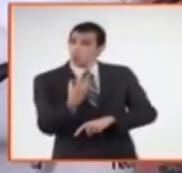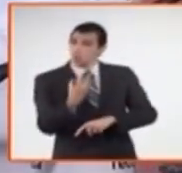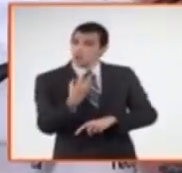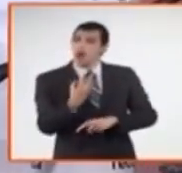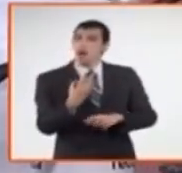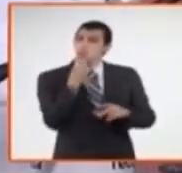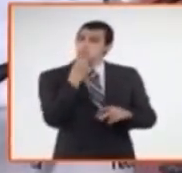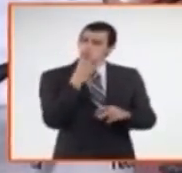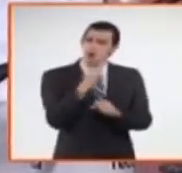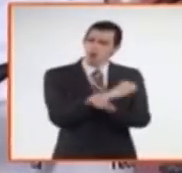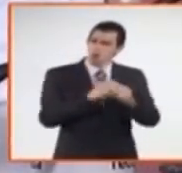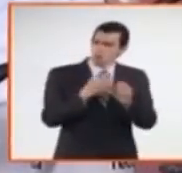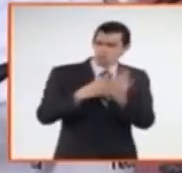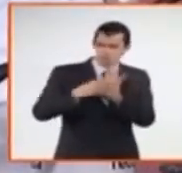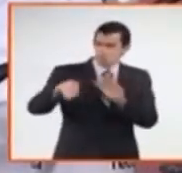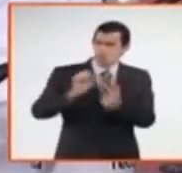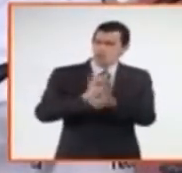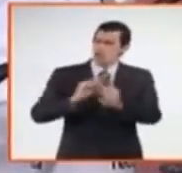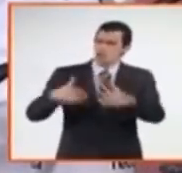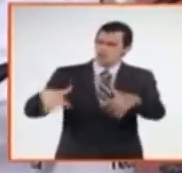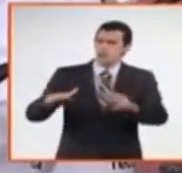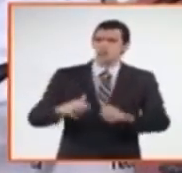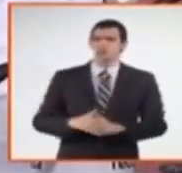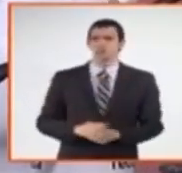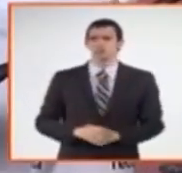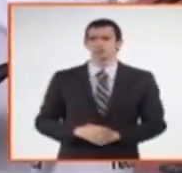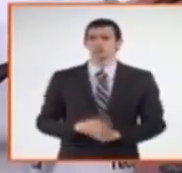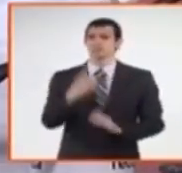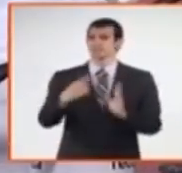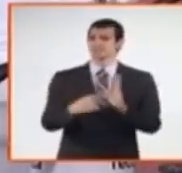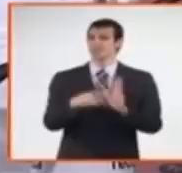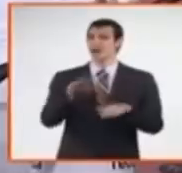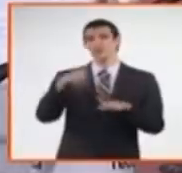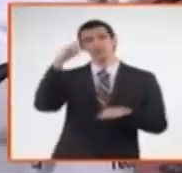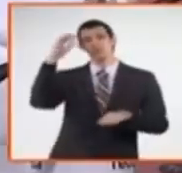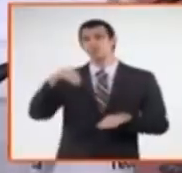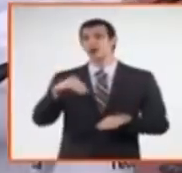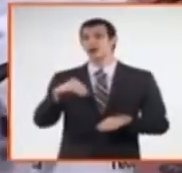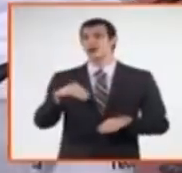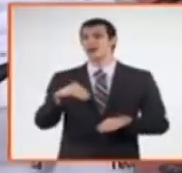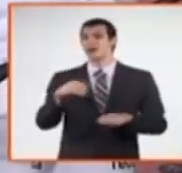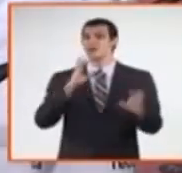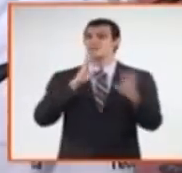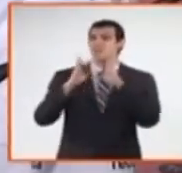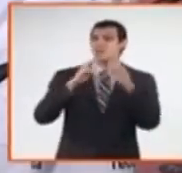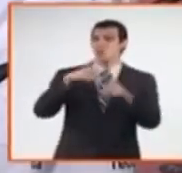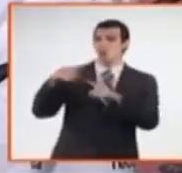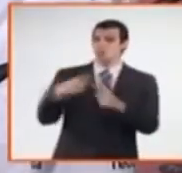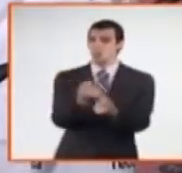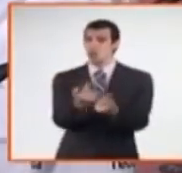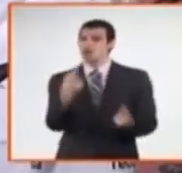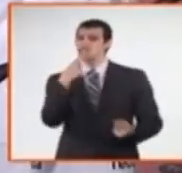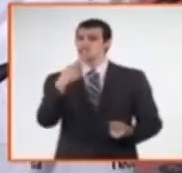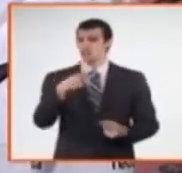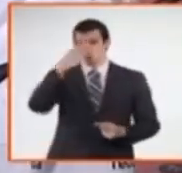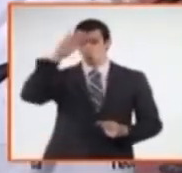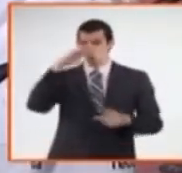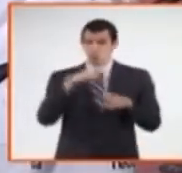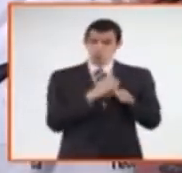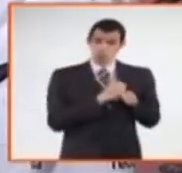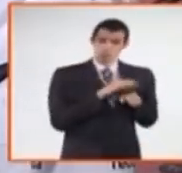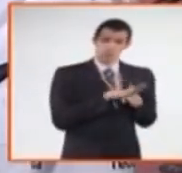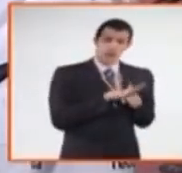personas que mal intencionada entonces buenos los resultados sólo han sido publicados más a ser publicados a eso tiene tiene un tiempo y va a ser